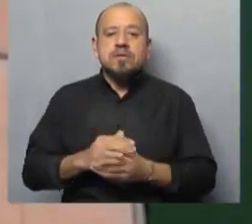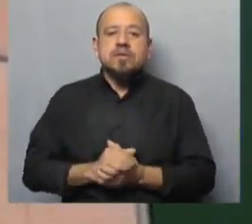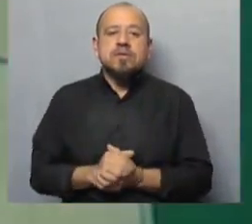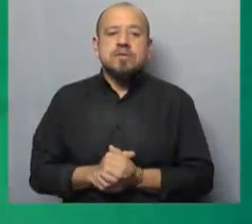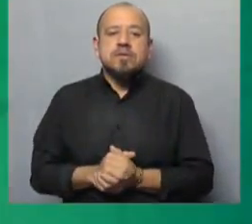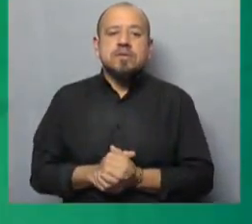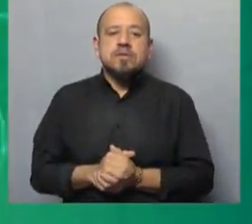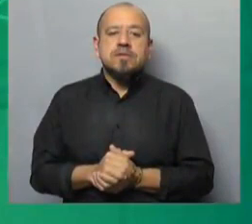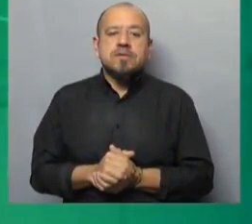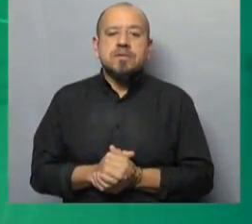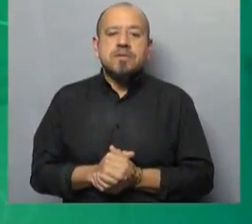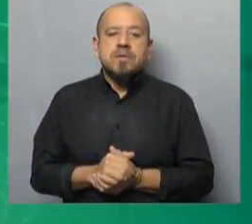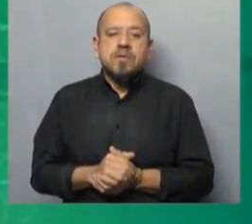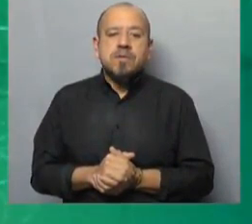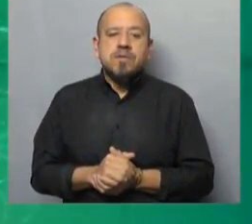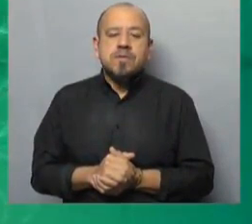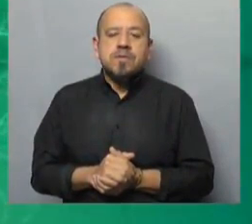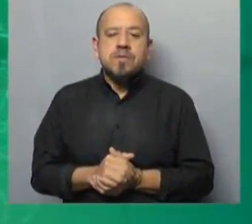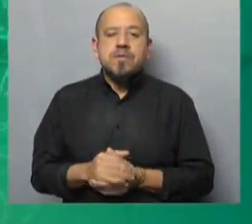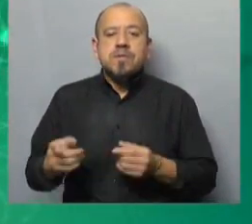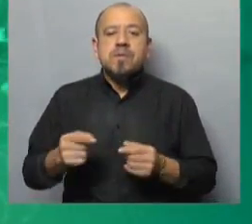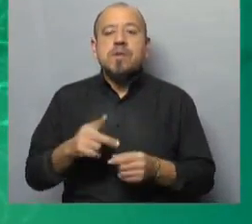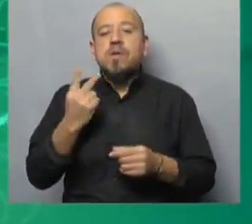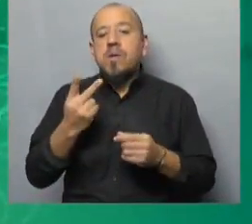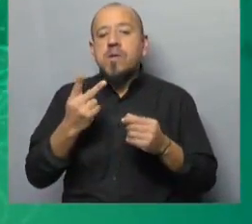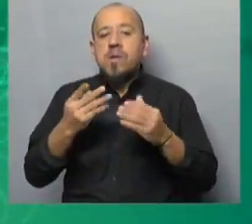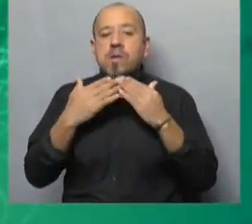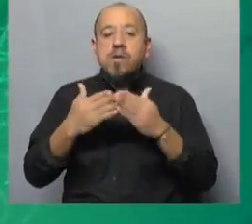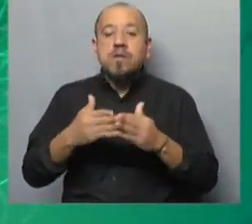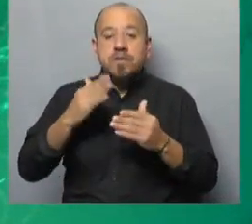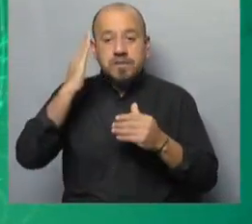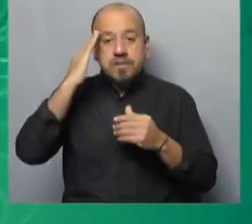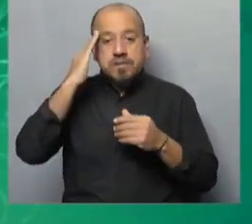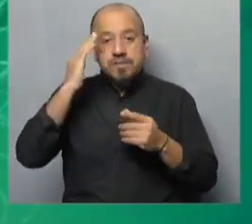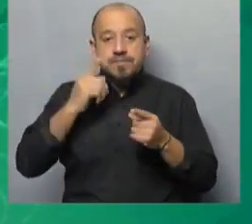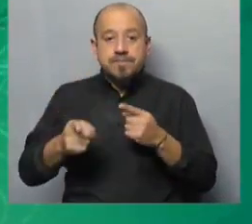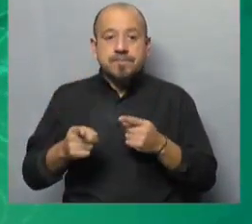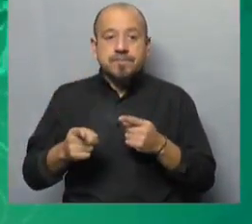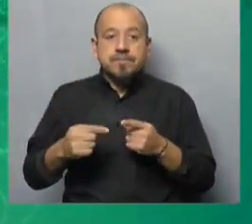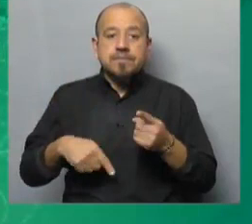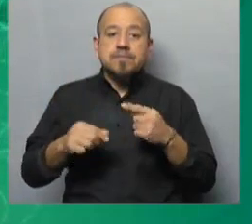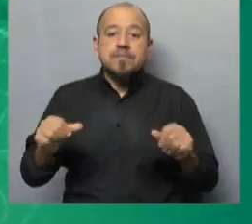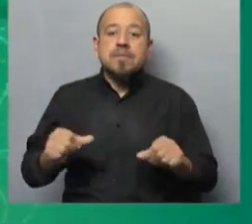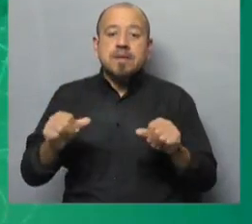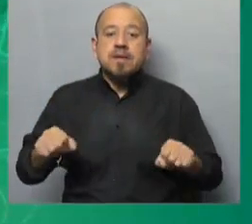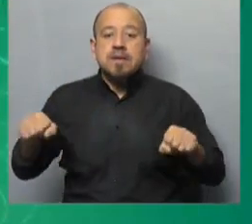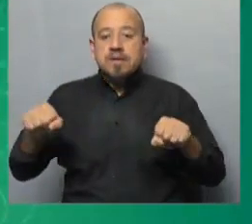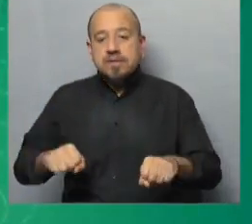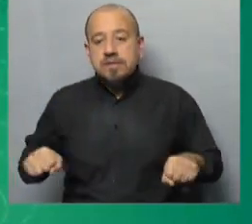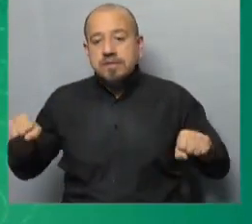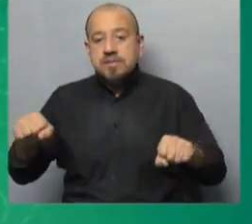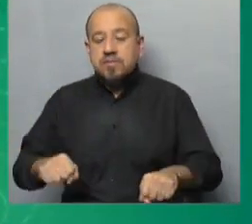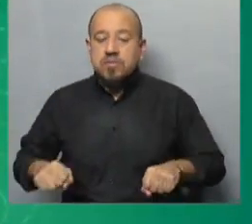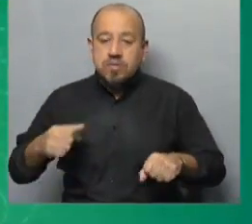felipe y también osvaldo a los dos las preguntas todos sabemos lo que significa hacer remo en este país